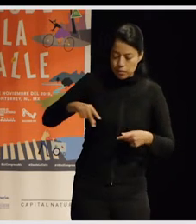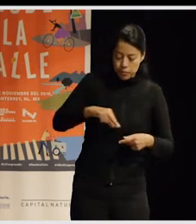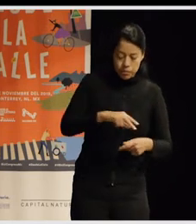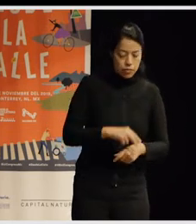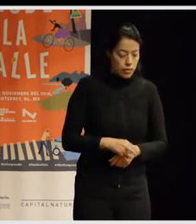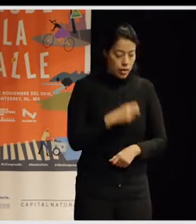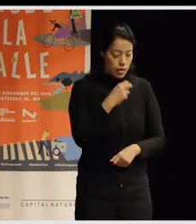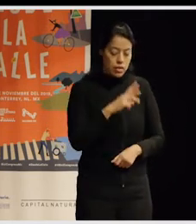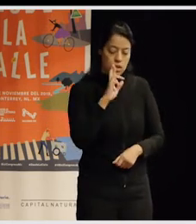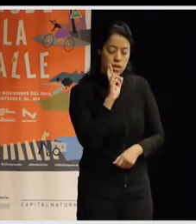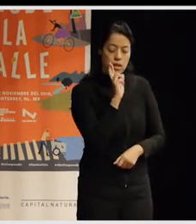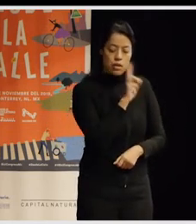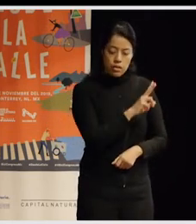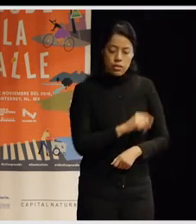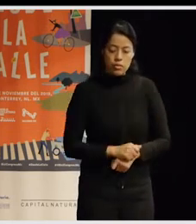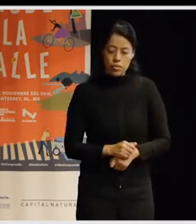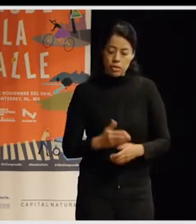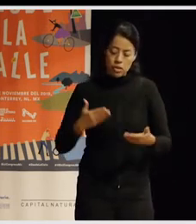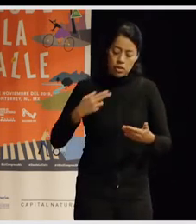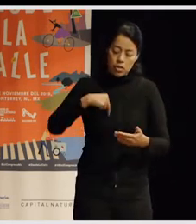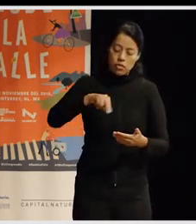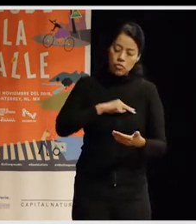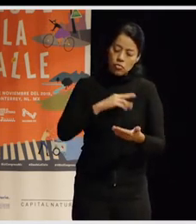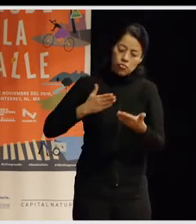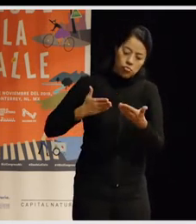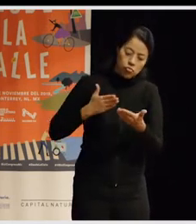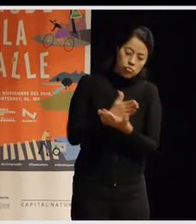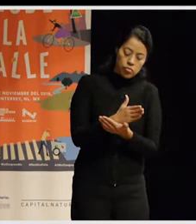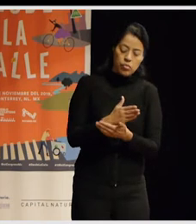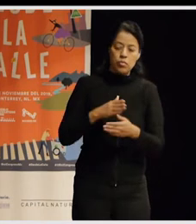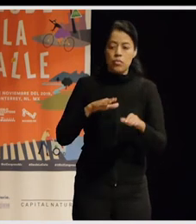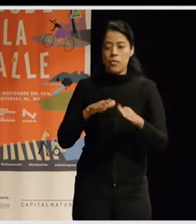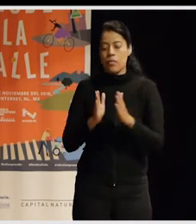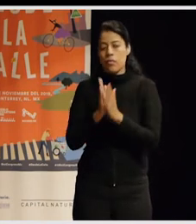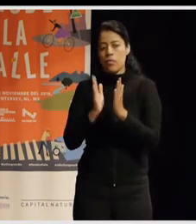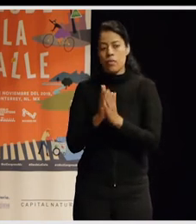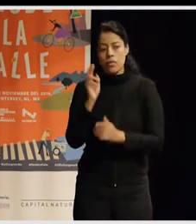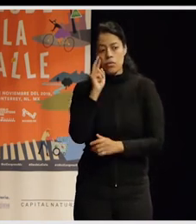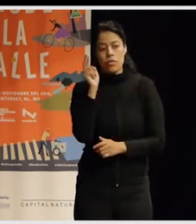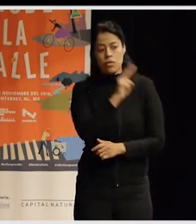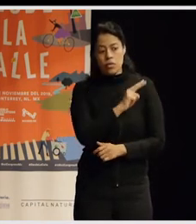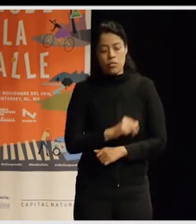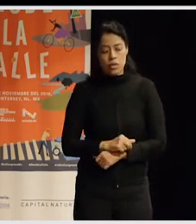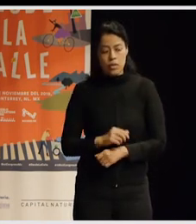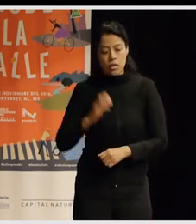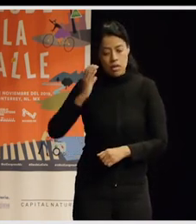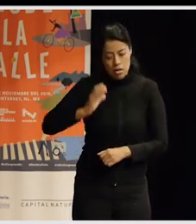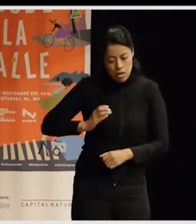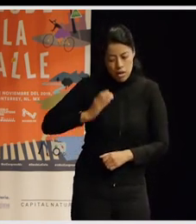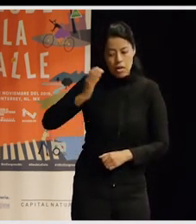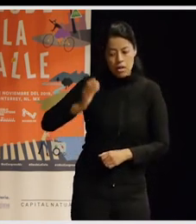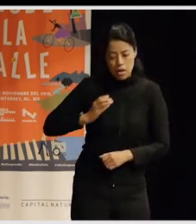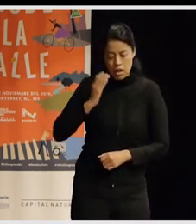este es el resultado de las de la intervención que hicimos que si se dan cuenta tiene la calidad que merece